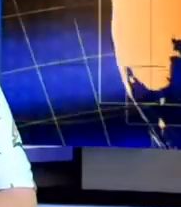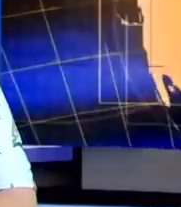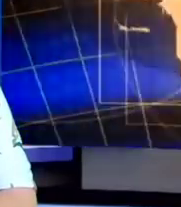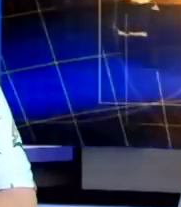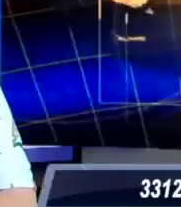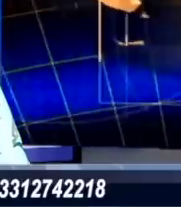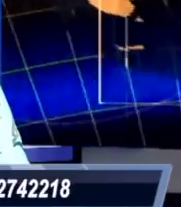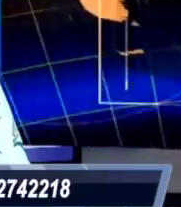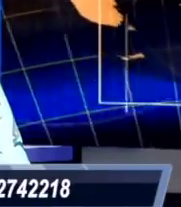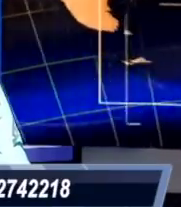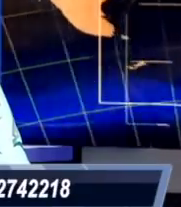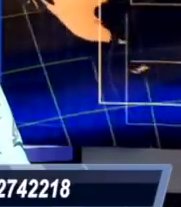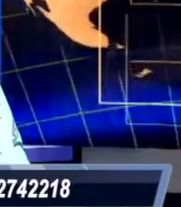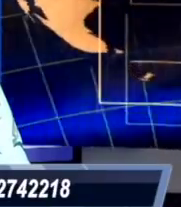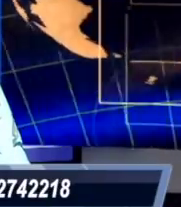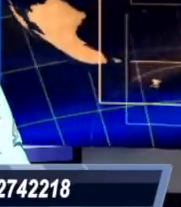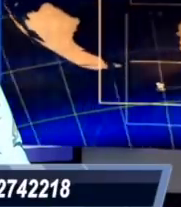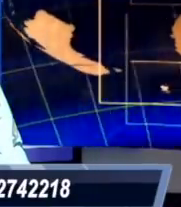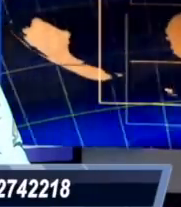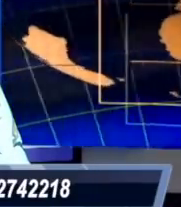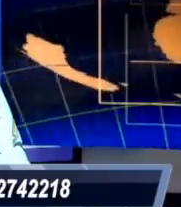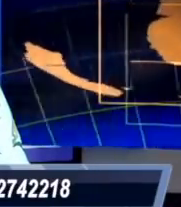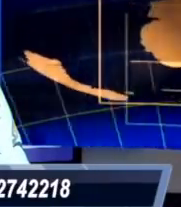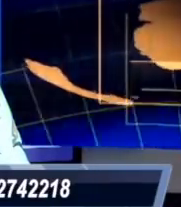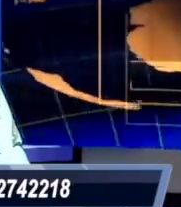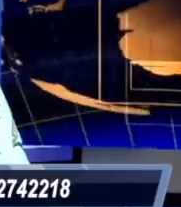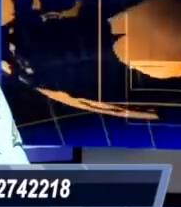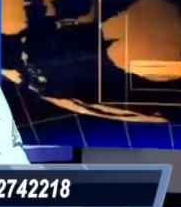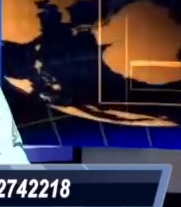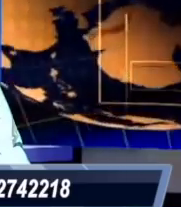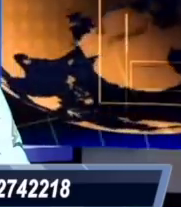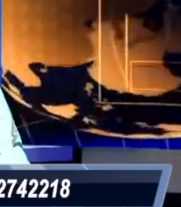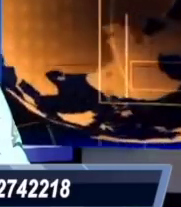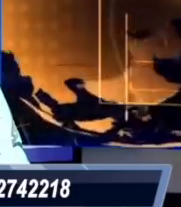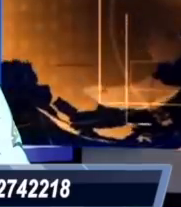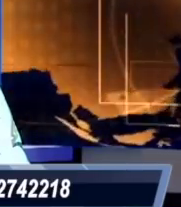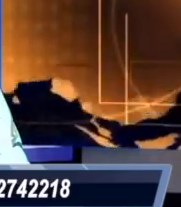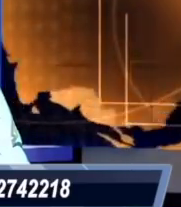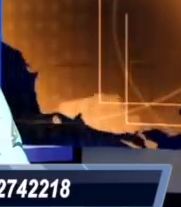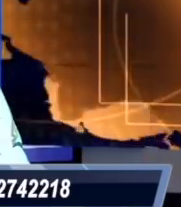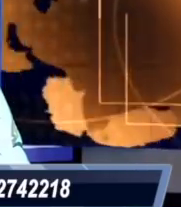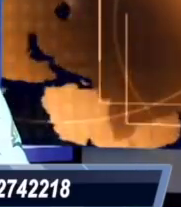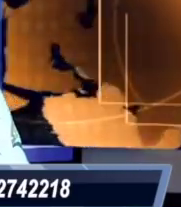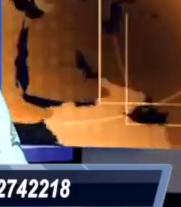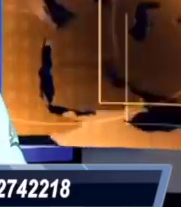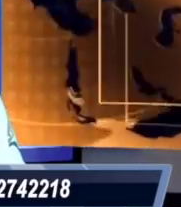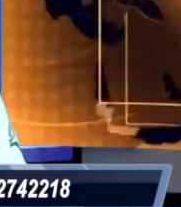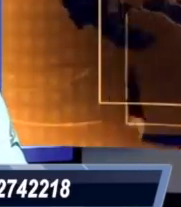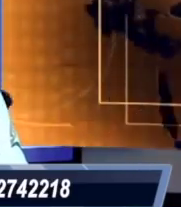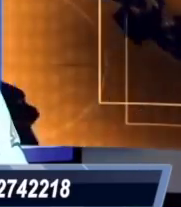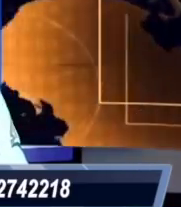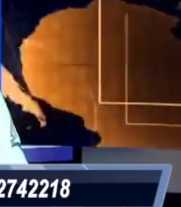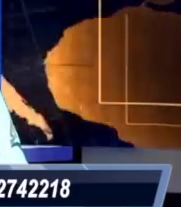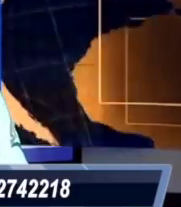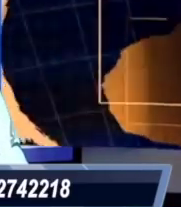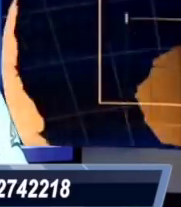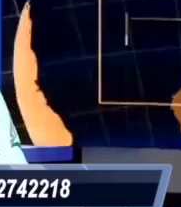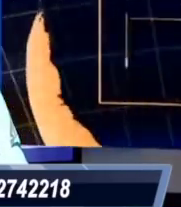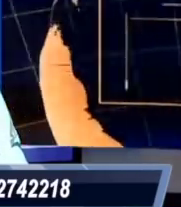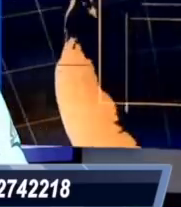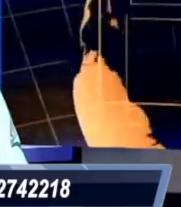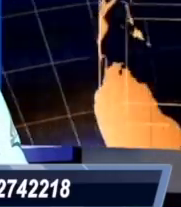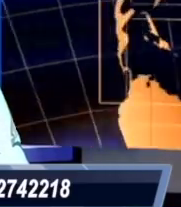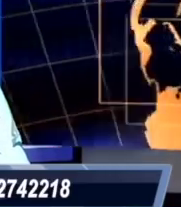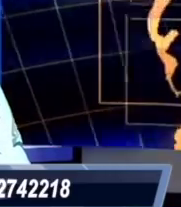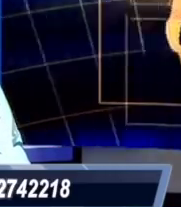Calderón Hinojosa está metido en graves problemas. Sabemos perfectamente bien que desde cuando el presidente López